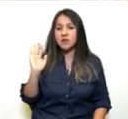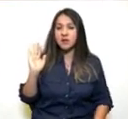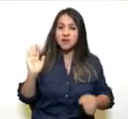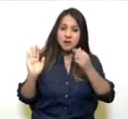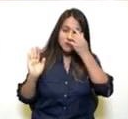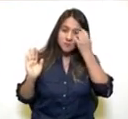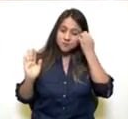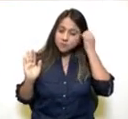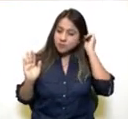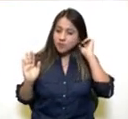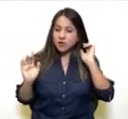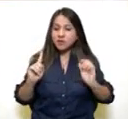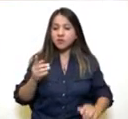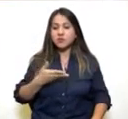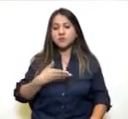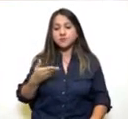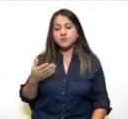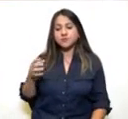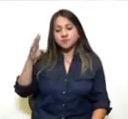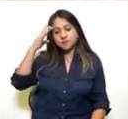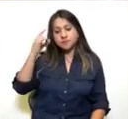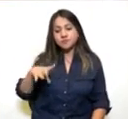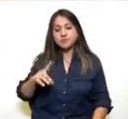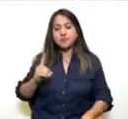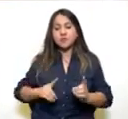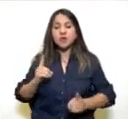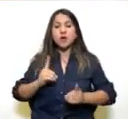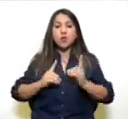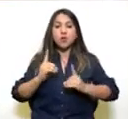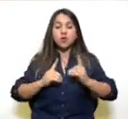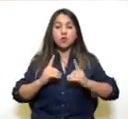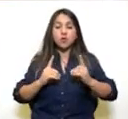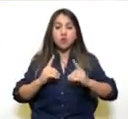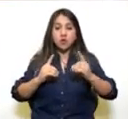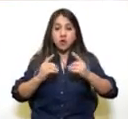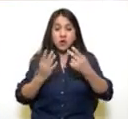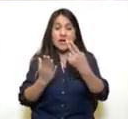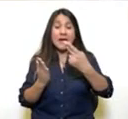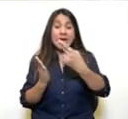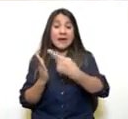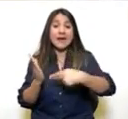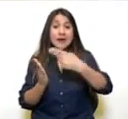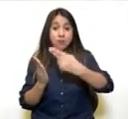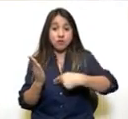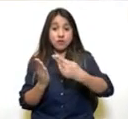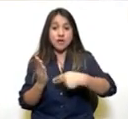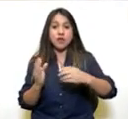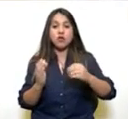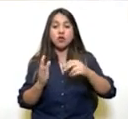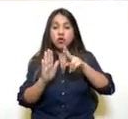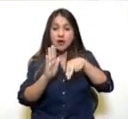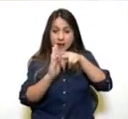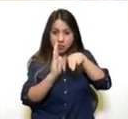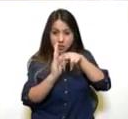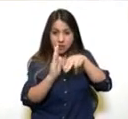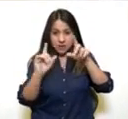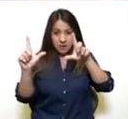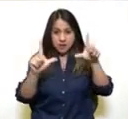muy acabado sé de algunos reportajes en algunas comunas donde